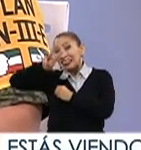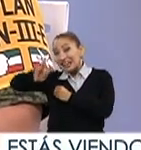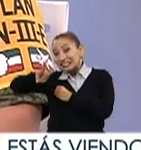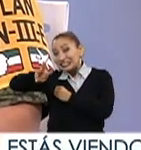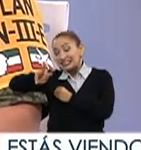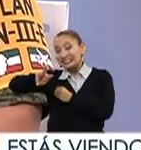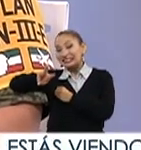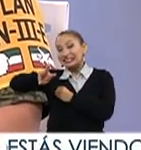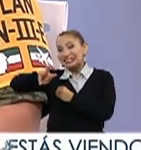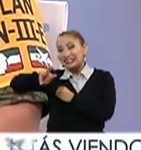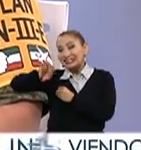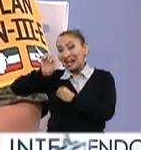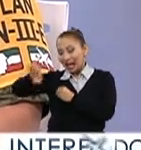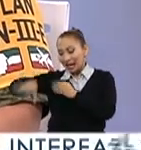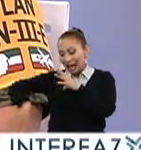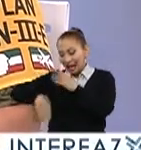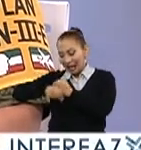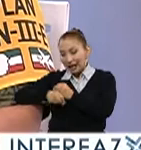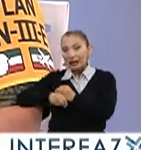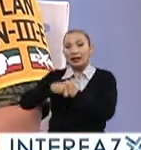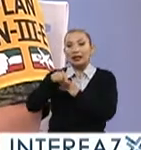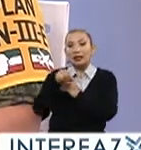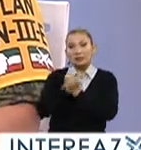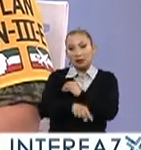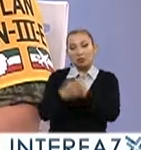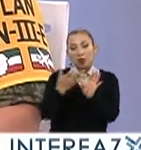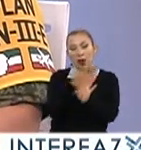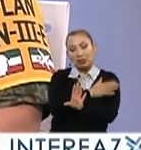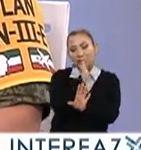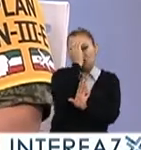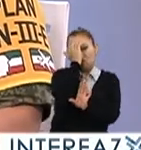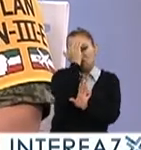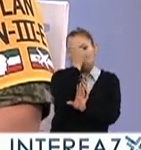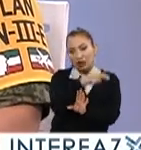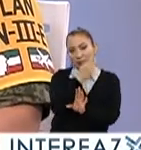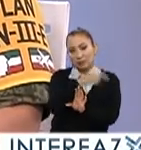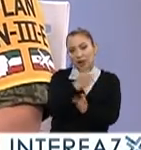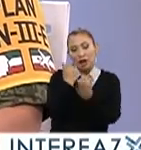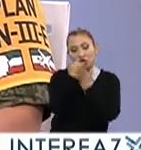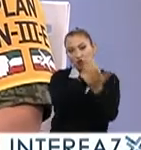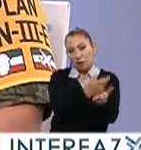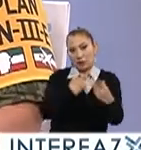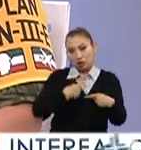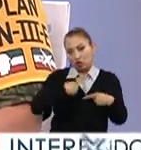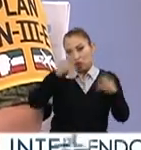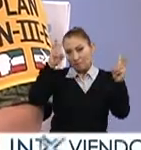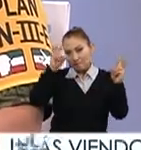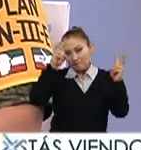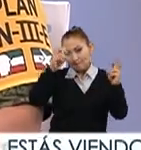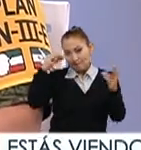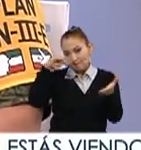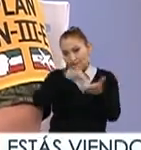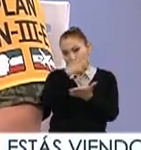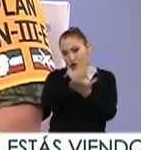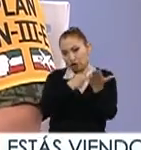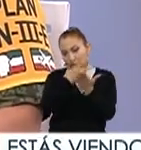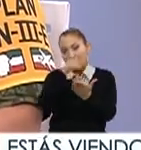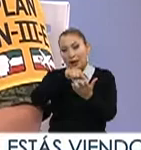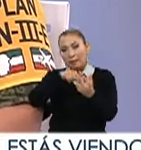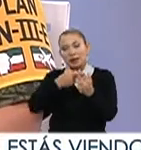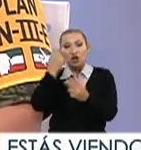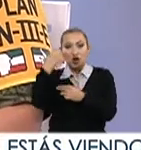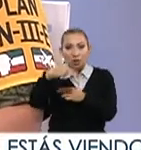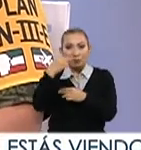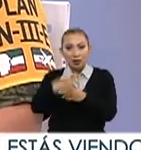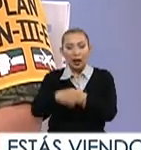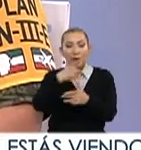3, anexo E, que era como antes se le conocía y era el plan de auxilio a la población. Y así es como se genera este